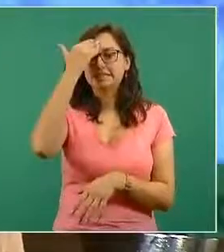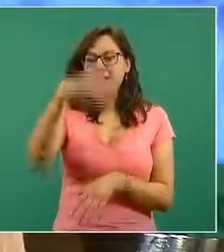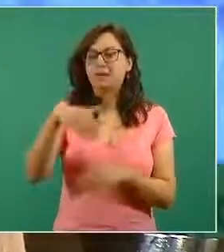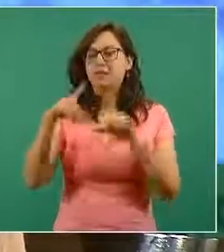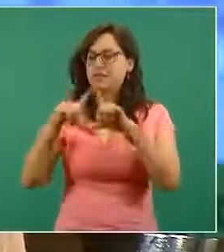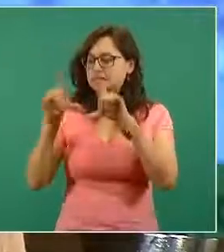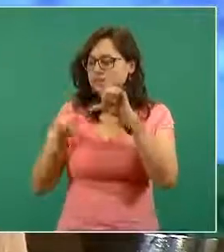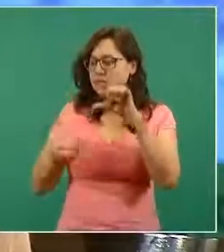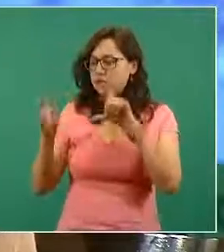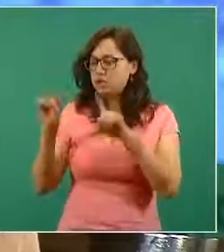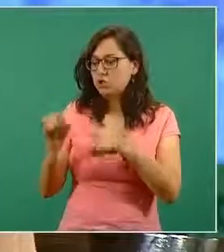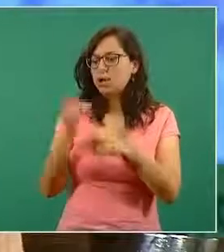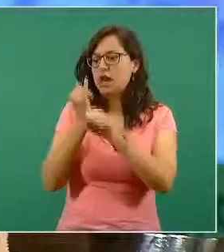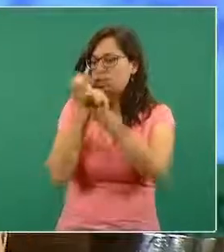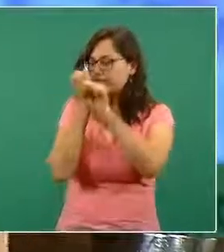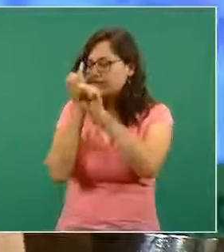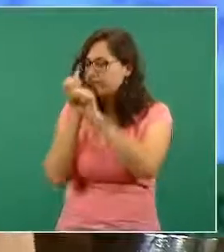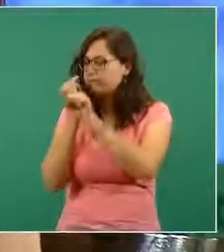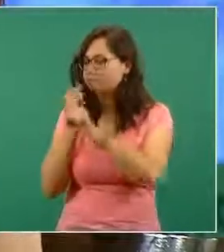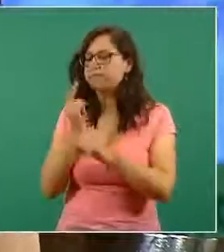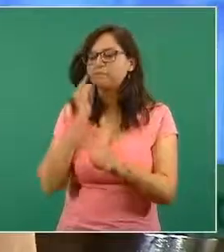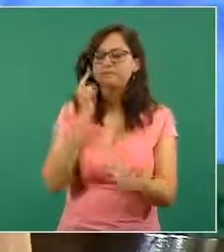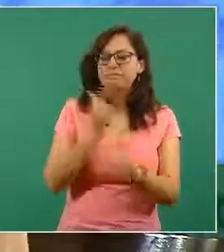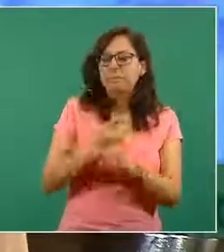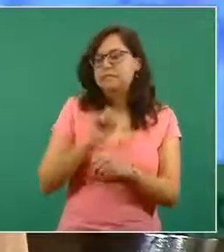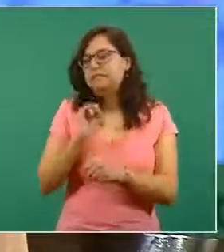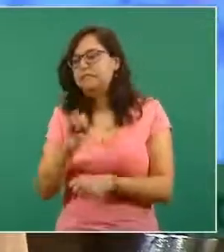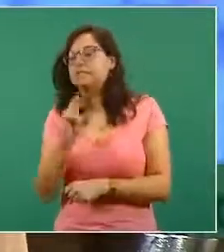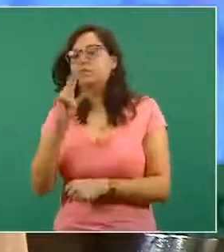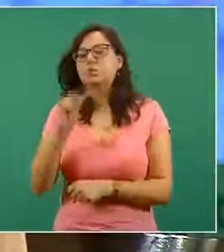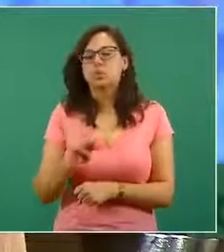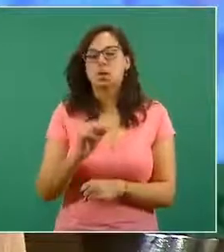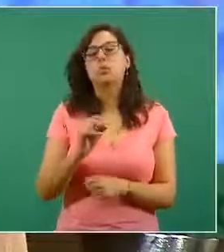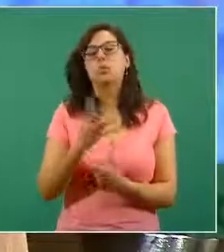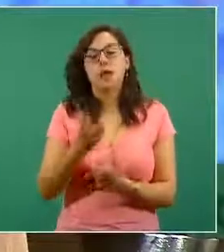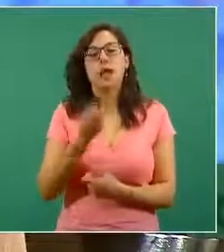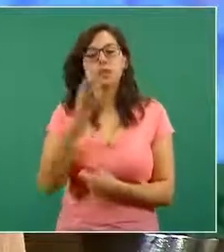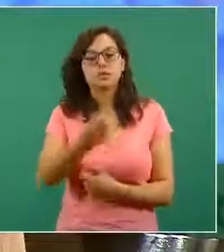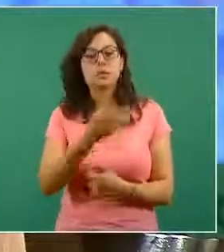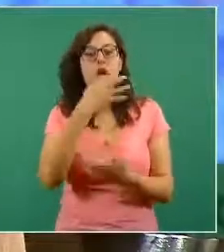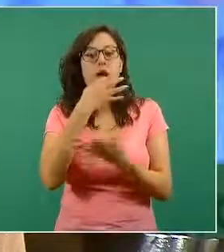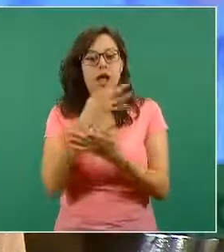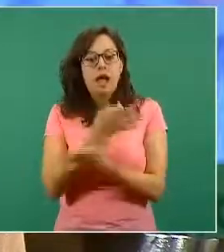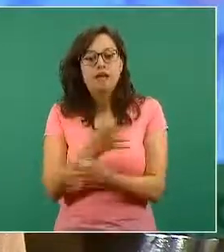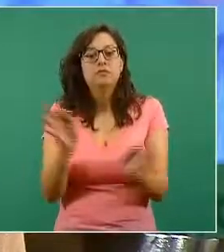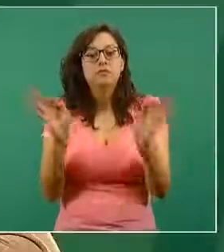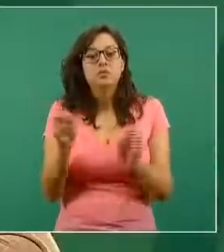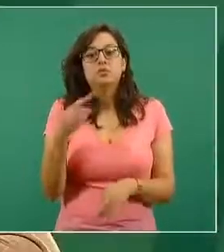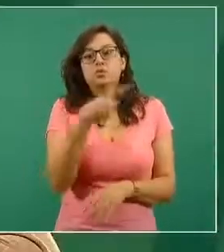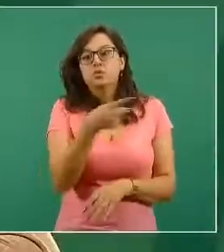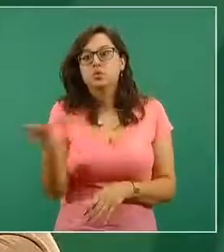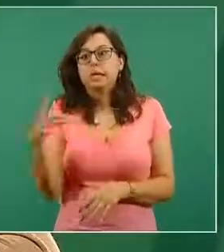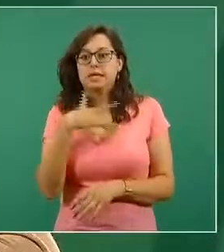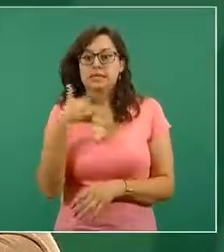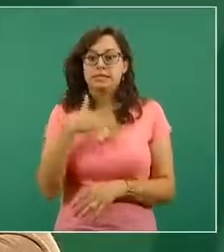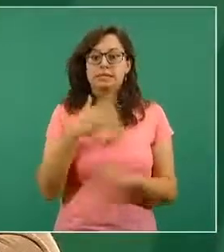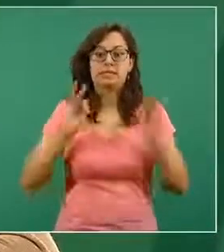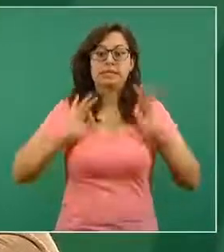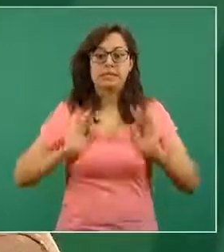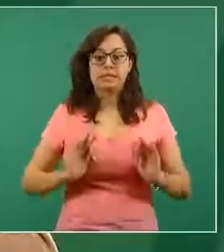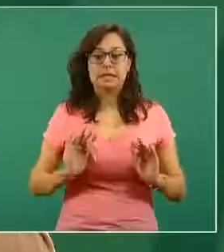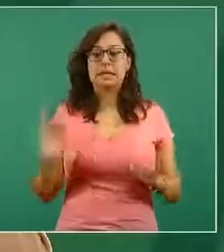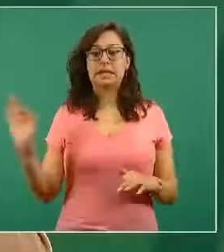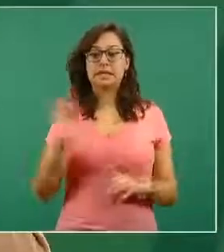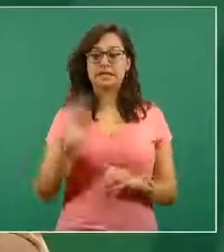Nacional la identificación de las mismas. Lo comento solo para que se queden con la certeza que si en algún momento en el transcurso